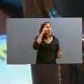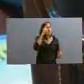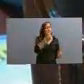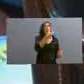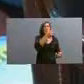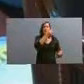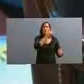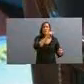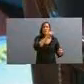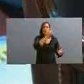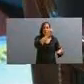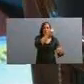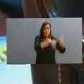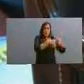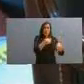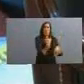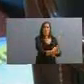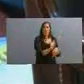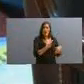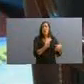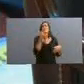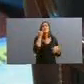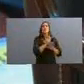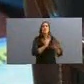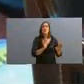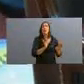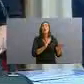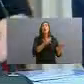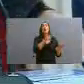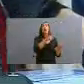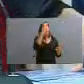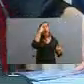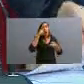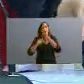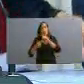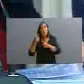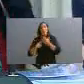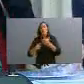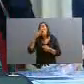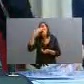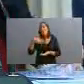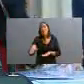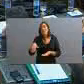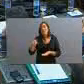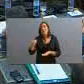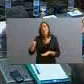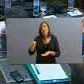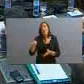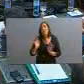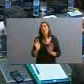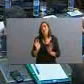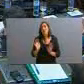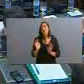de la Corte del doctor Nazareno y esa acordada no fue, es más, tengo aquí también la